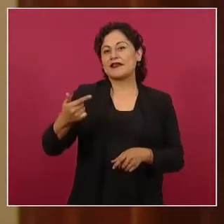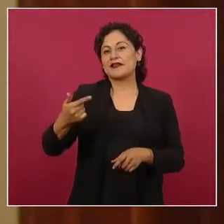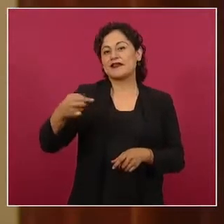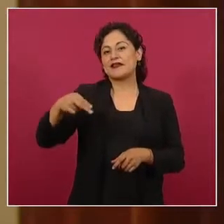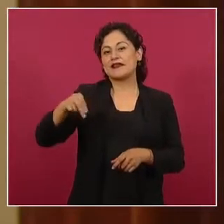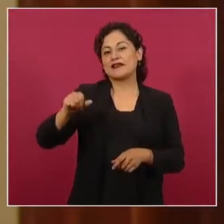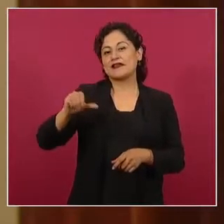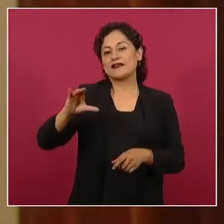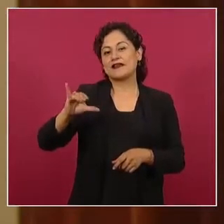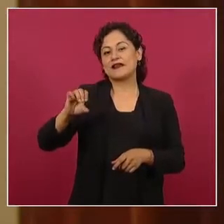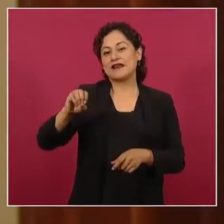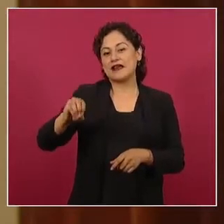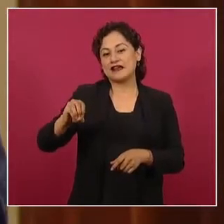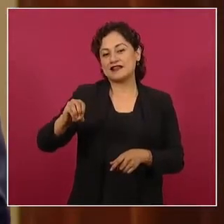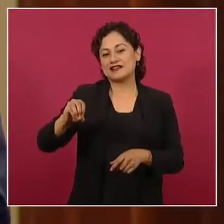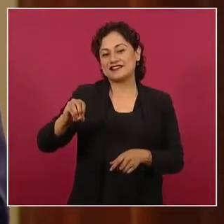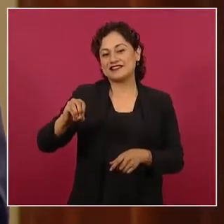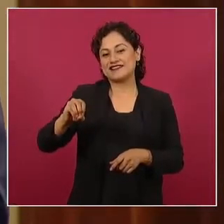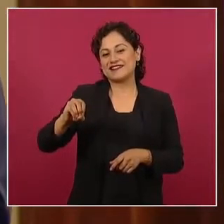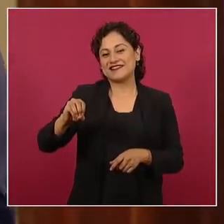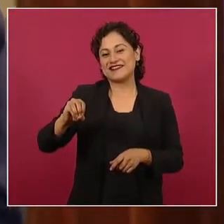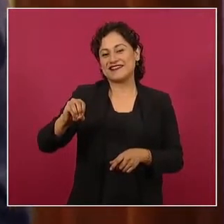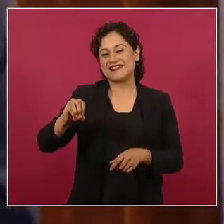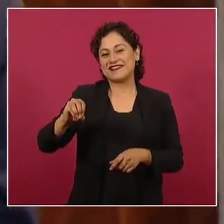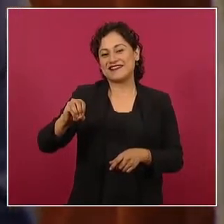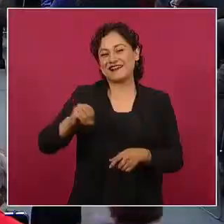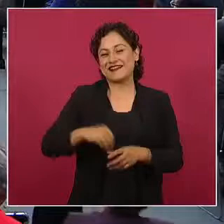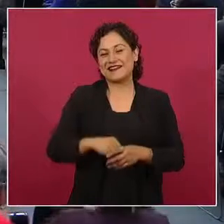Ignacio Mier